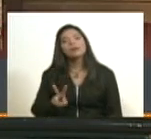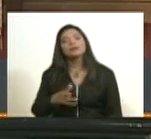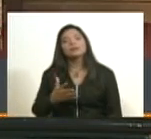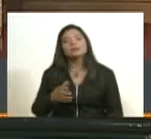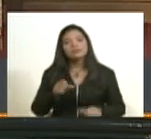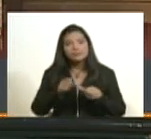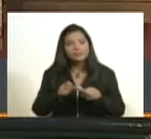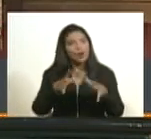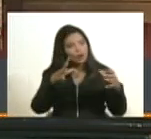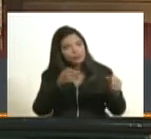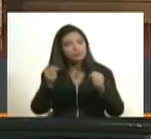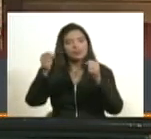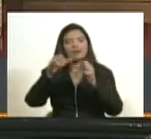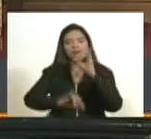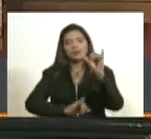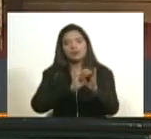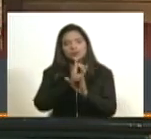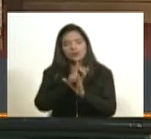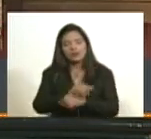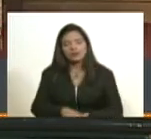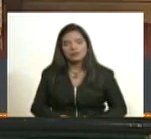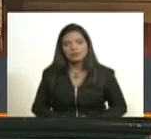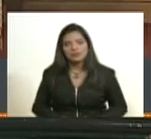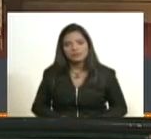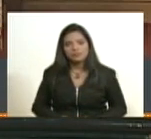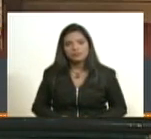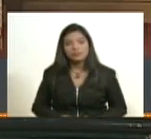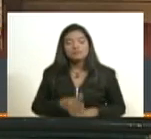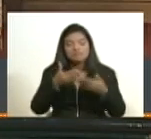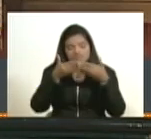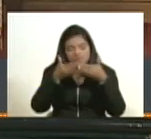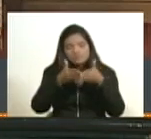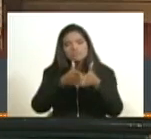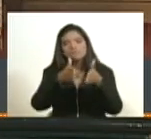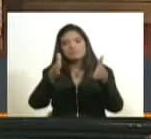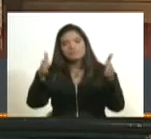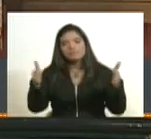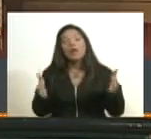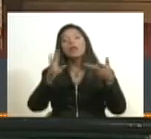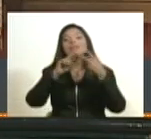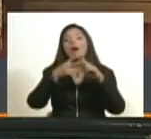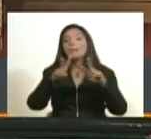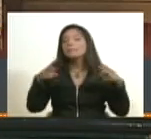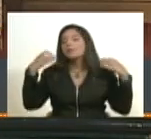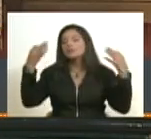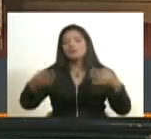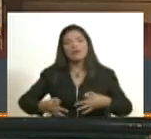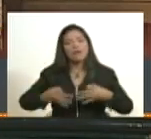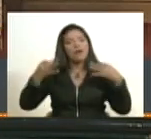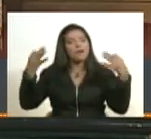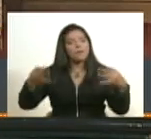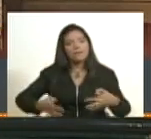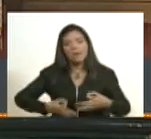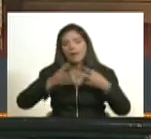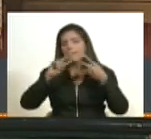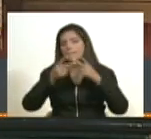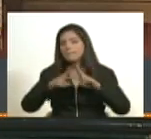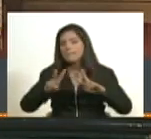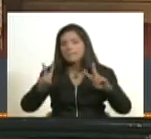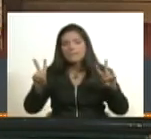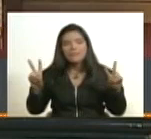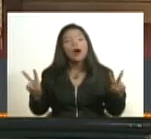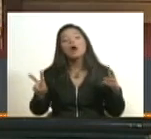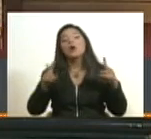cosechar estos triunfos internacionales y abrirle camino a una paz permanente, abrirle camino a